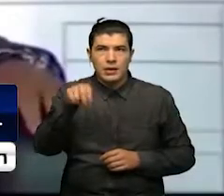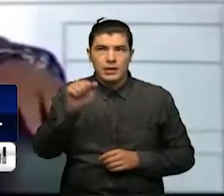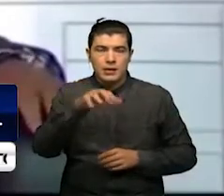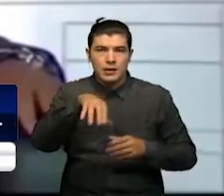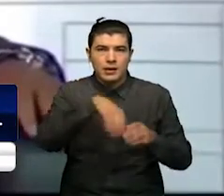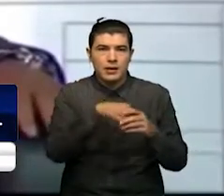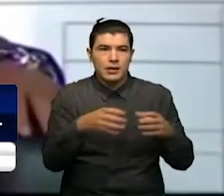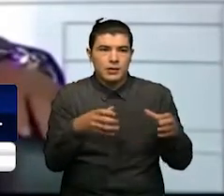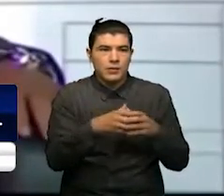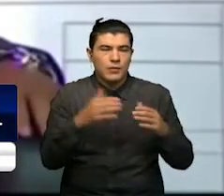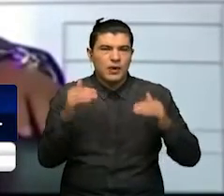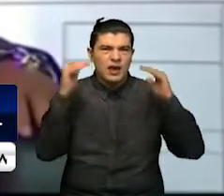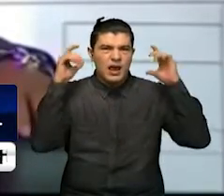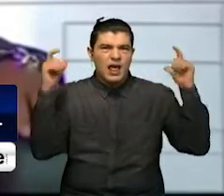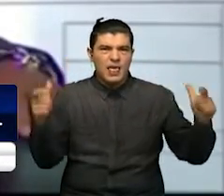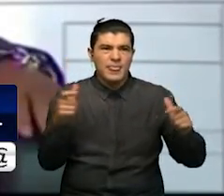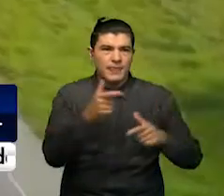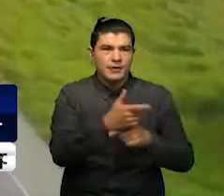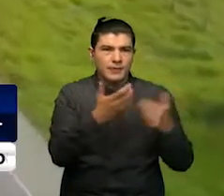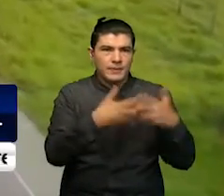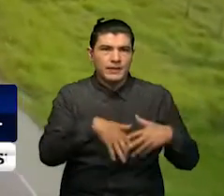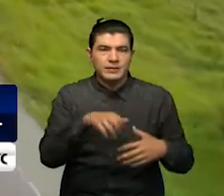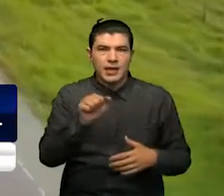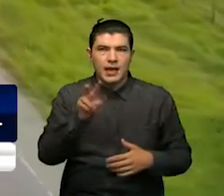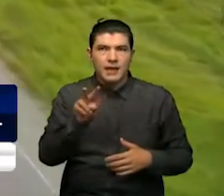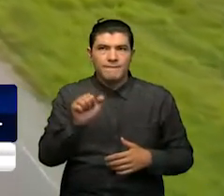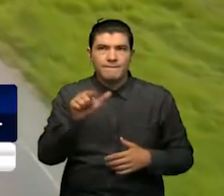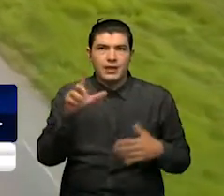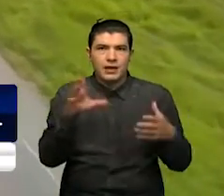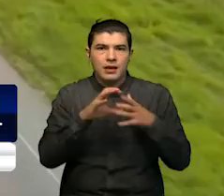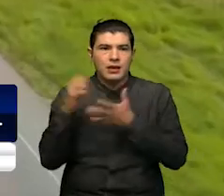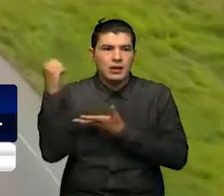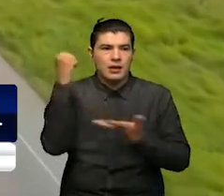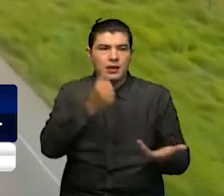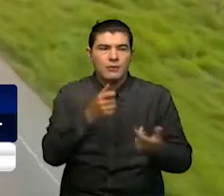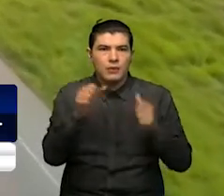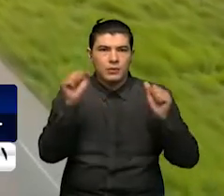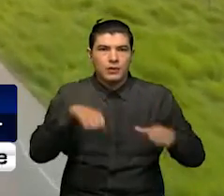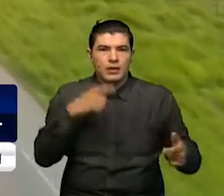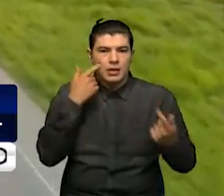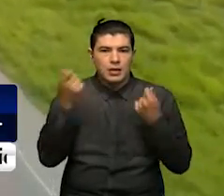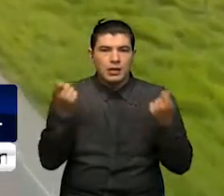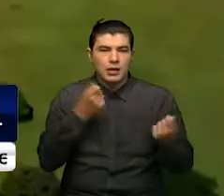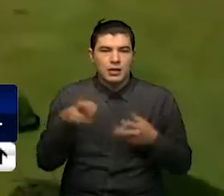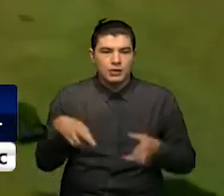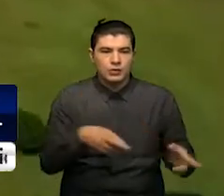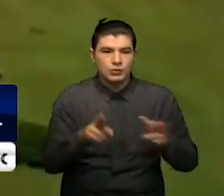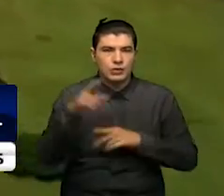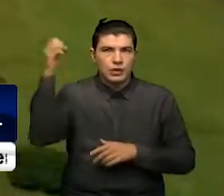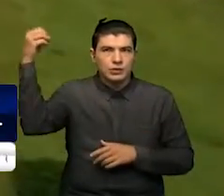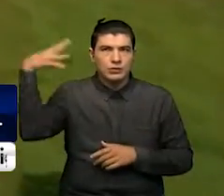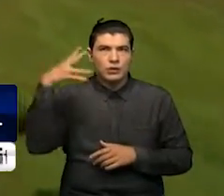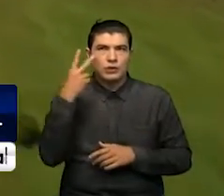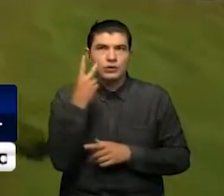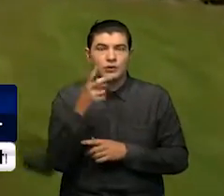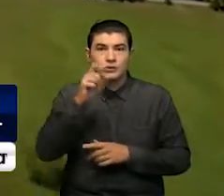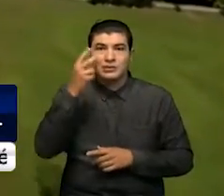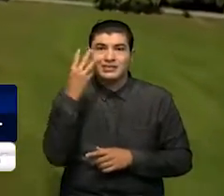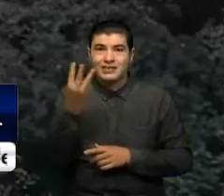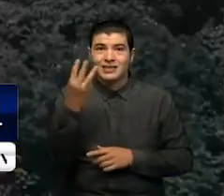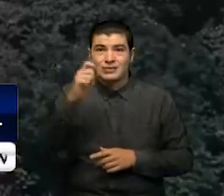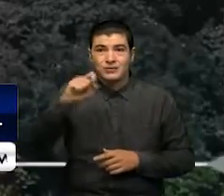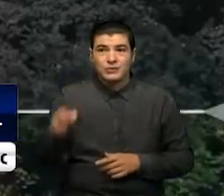gigantes financieros del país grupoaval quienes unieron su capital para obtener el contrato de la ruta del sol 2 una obra de 3 puntos 2